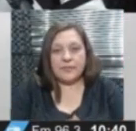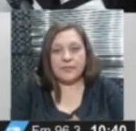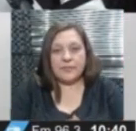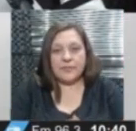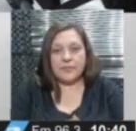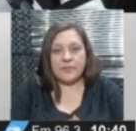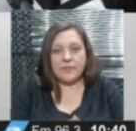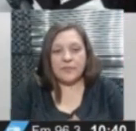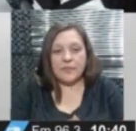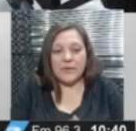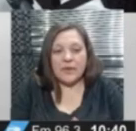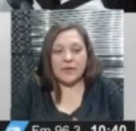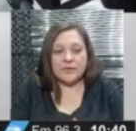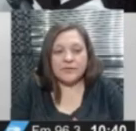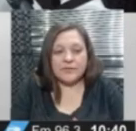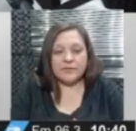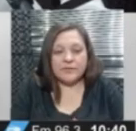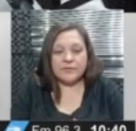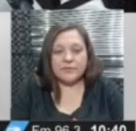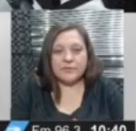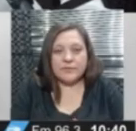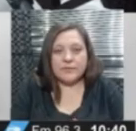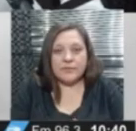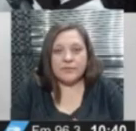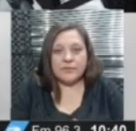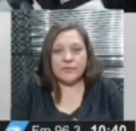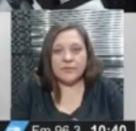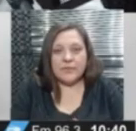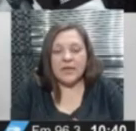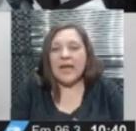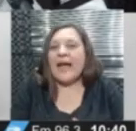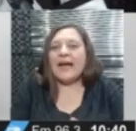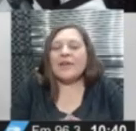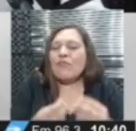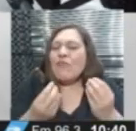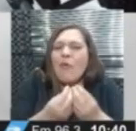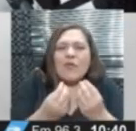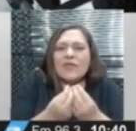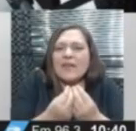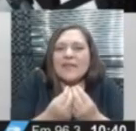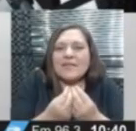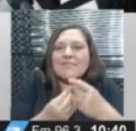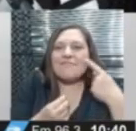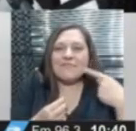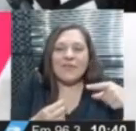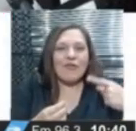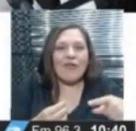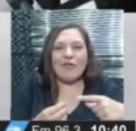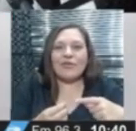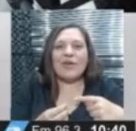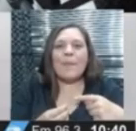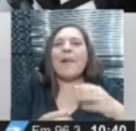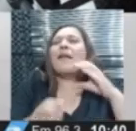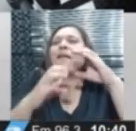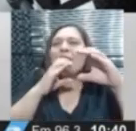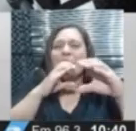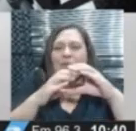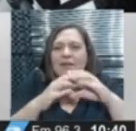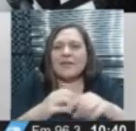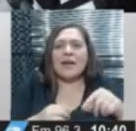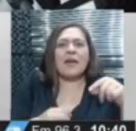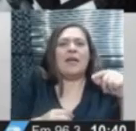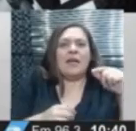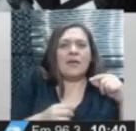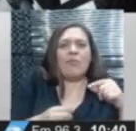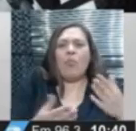Brasil bueno Leti vos sabes que hay tanto para hablar yo quisiera que esta no sea la última vez que venga sino que